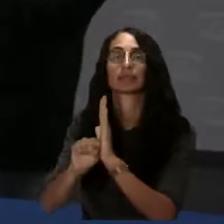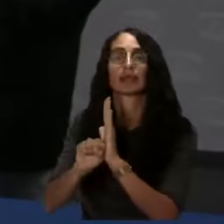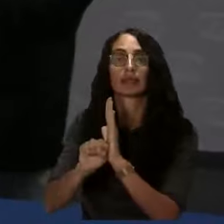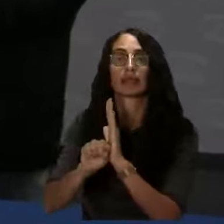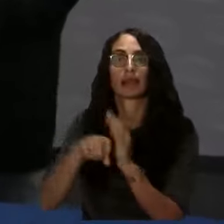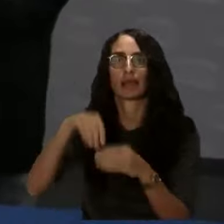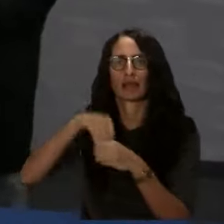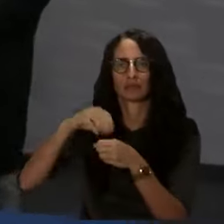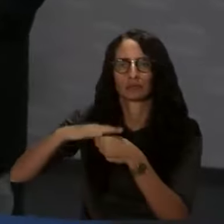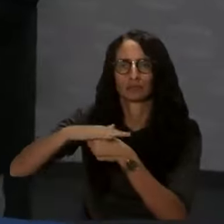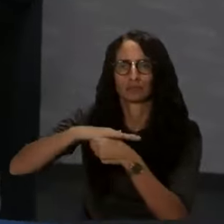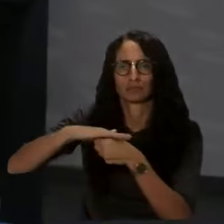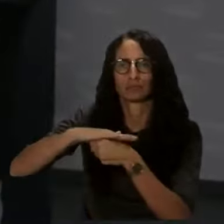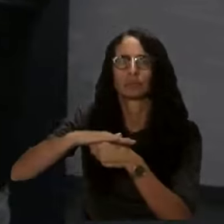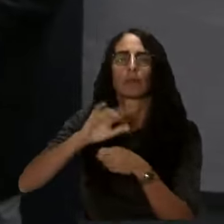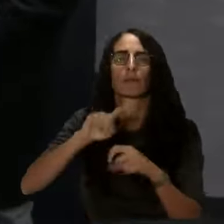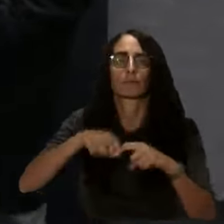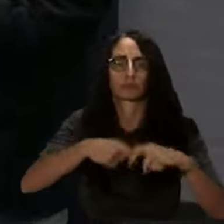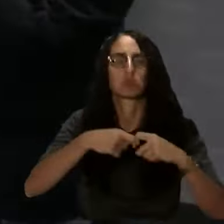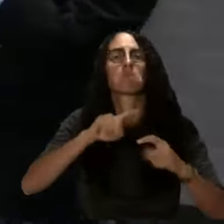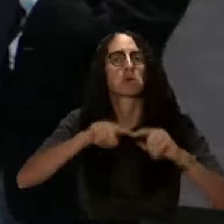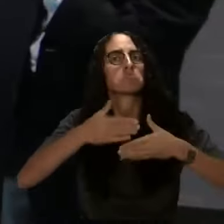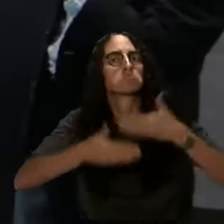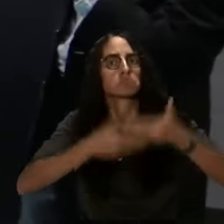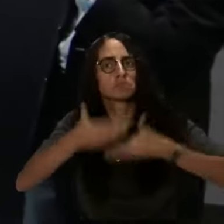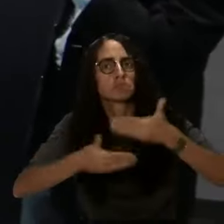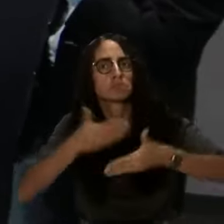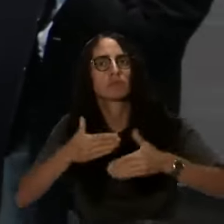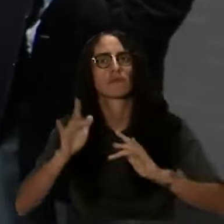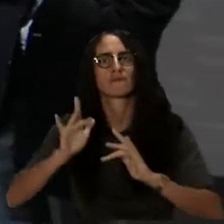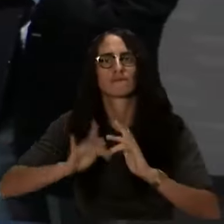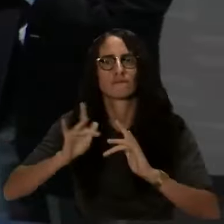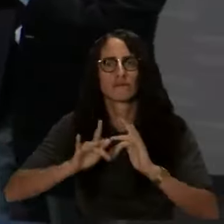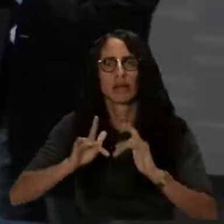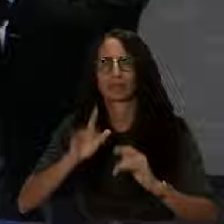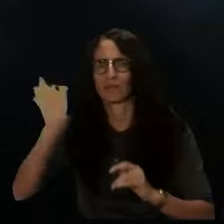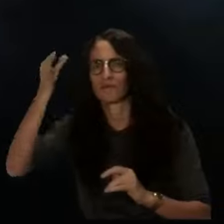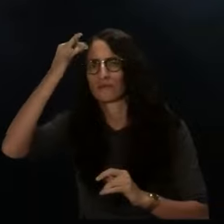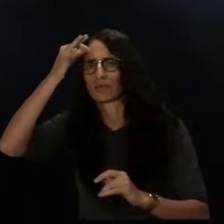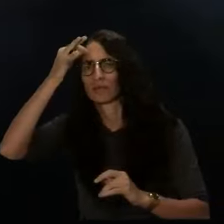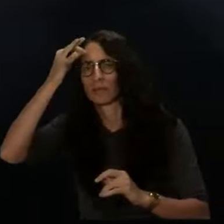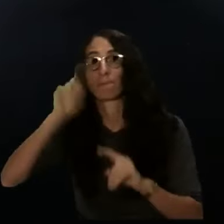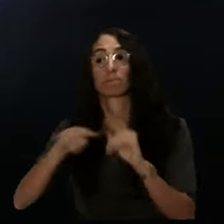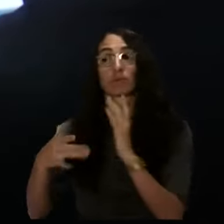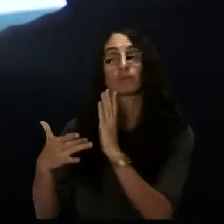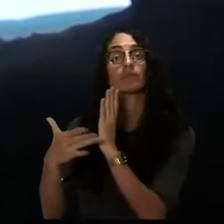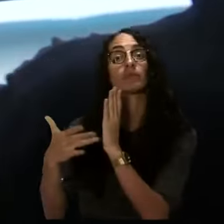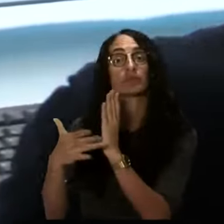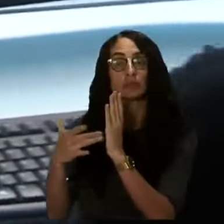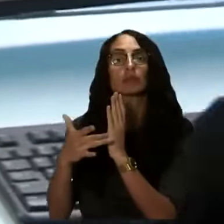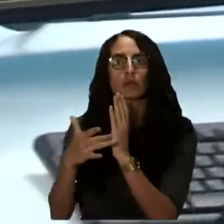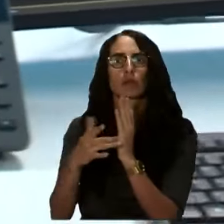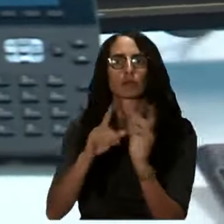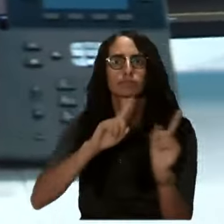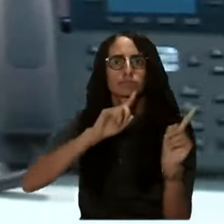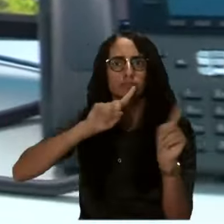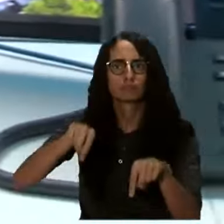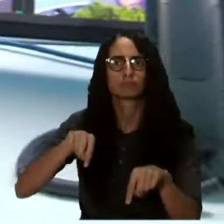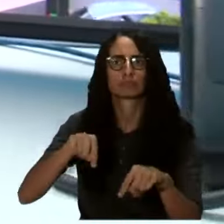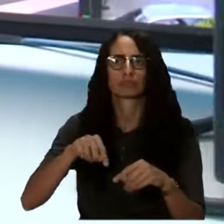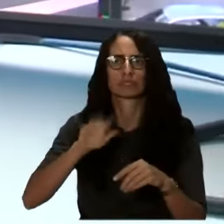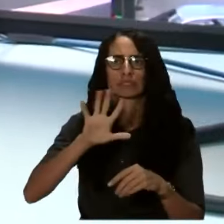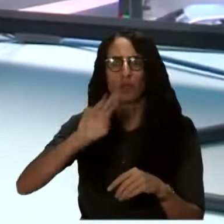2012 pero fue suspendido a principios de este año por falta de fondos federales la tecnología que cubrirá un radio de 5